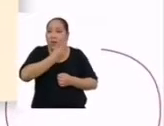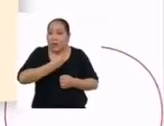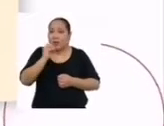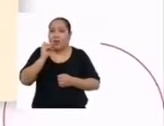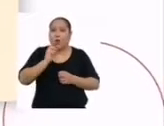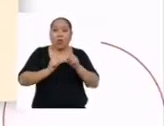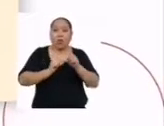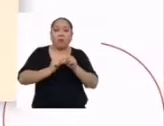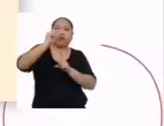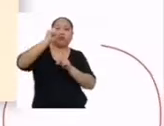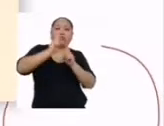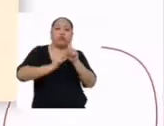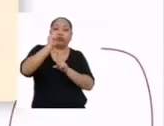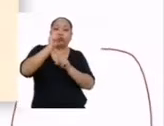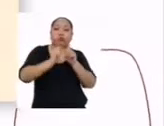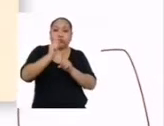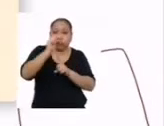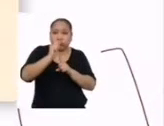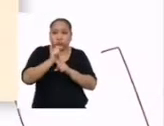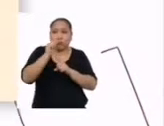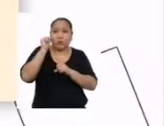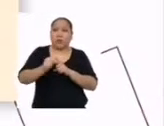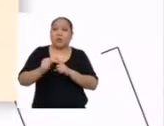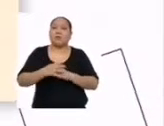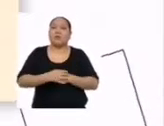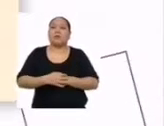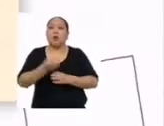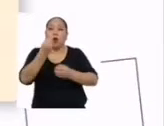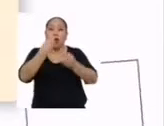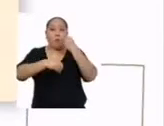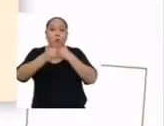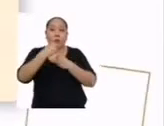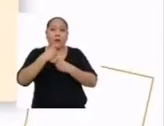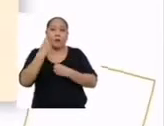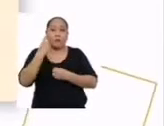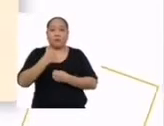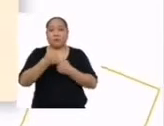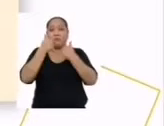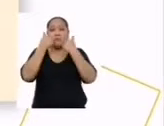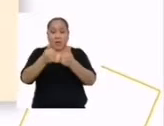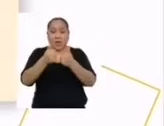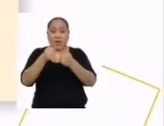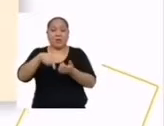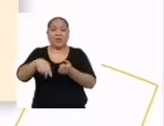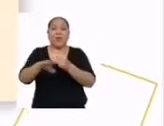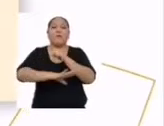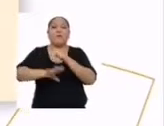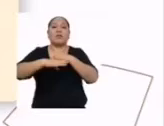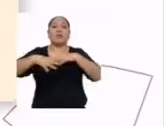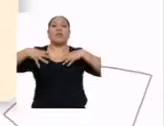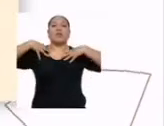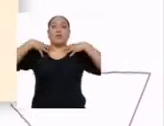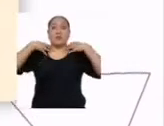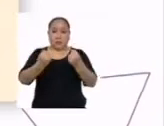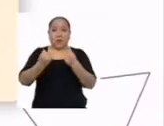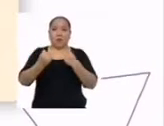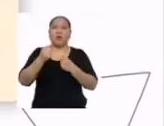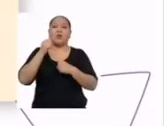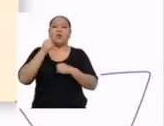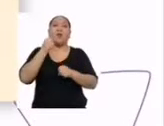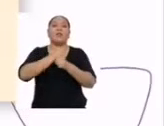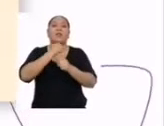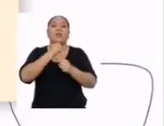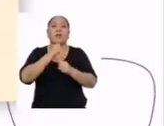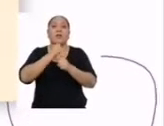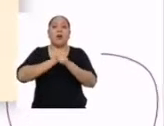saludable. Comer una dieta equilibrada y saludable es esencial para la buena salud y el funcionamiento inmunológico normal.